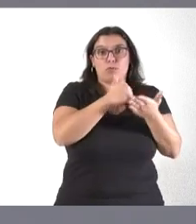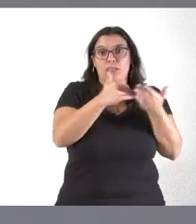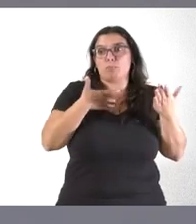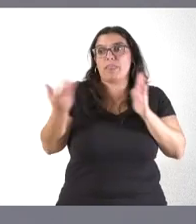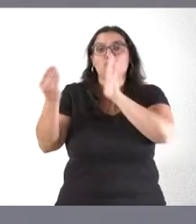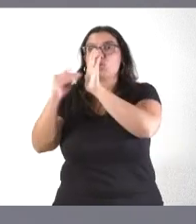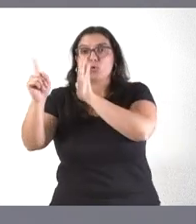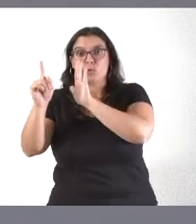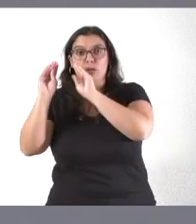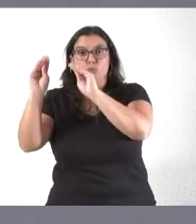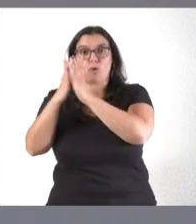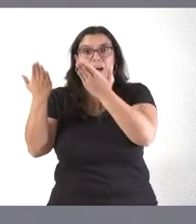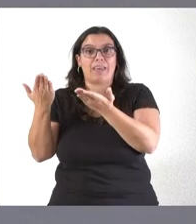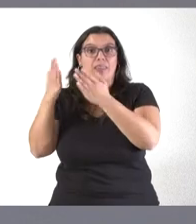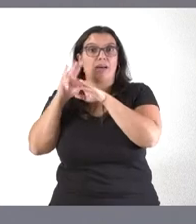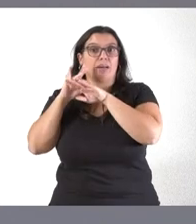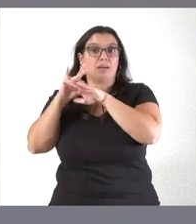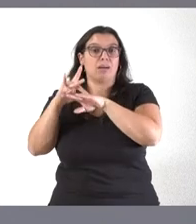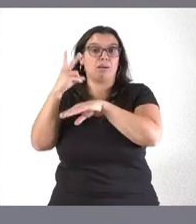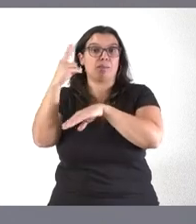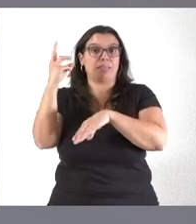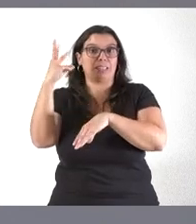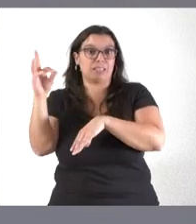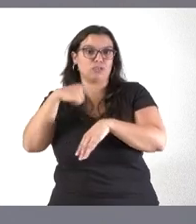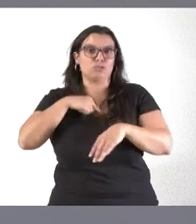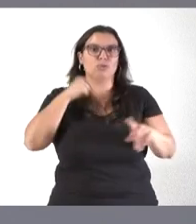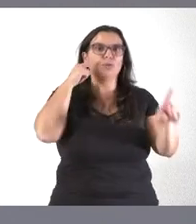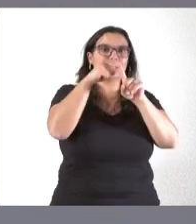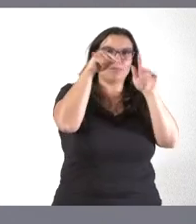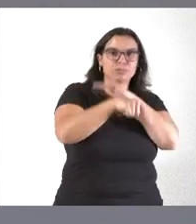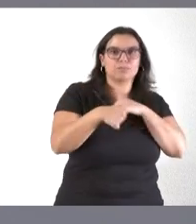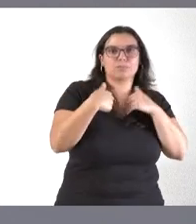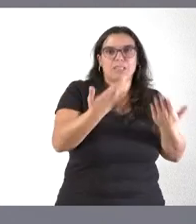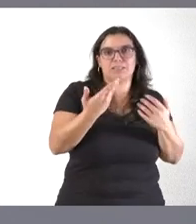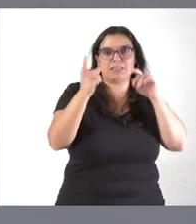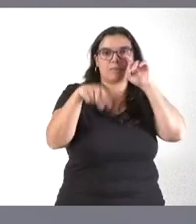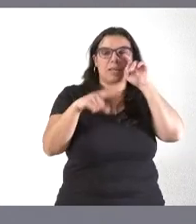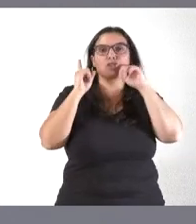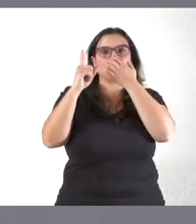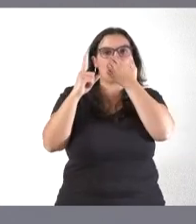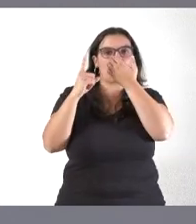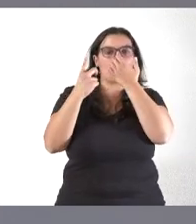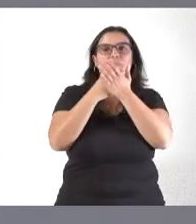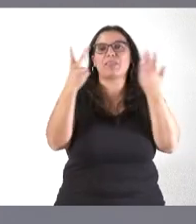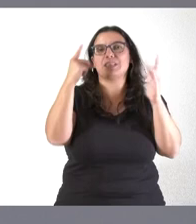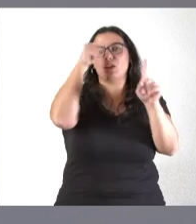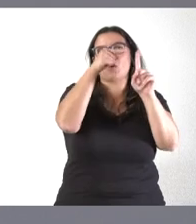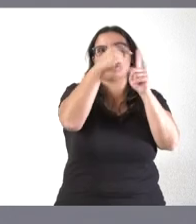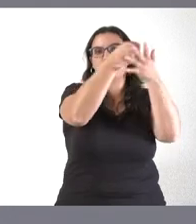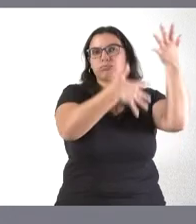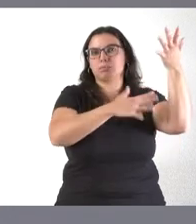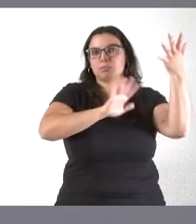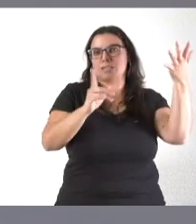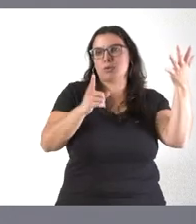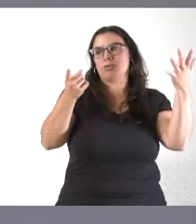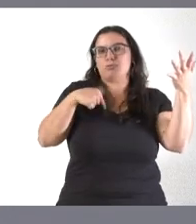incluidos en esa agenda 2030 nuestros objetivos van más allá también de establecer sólo 17 objetivos de materia y